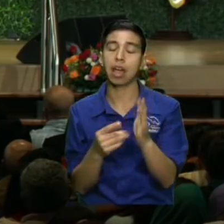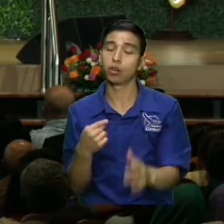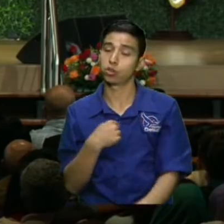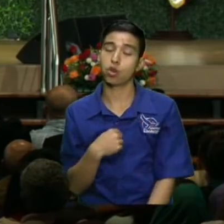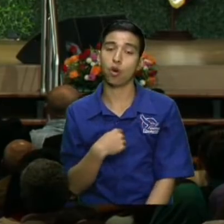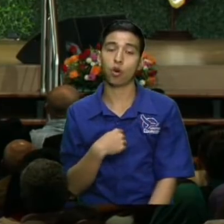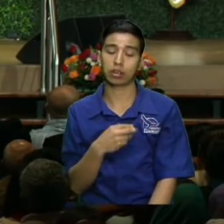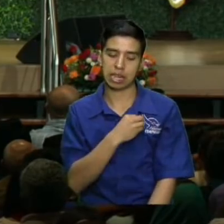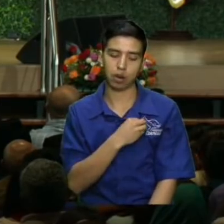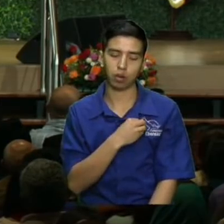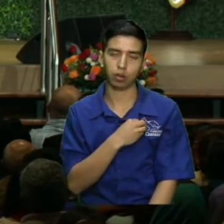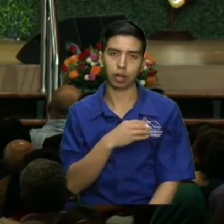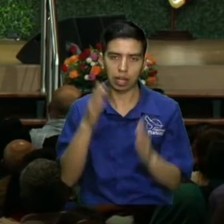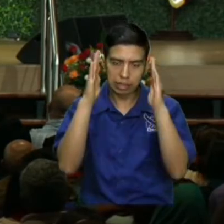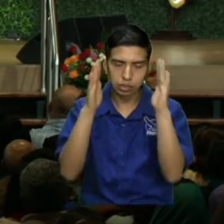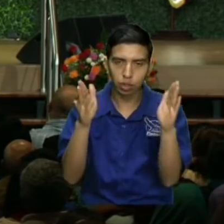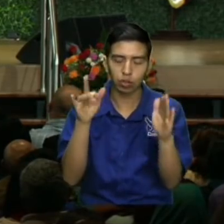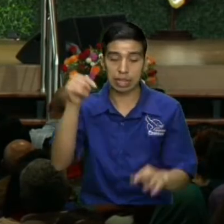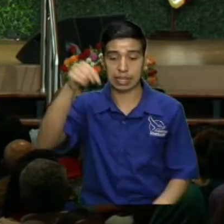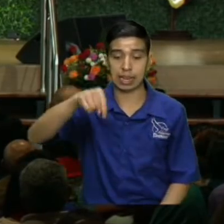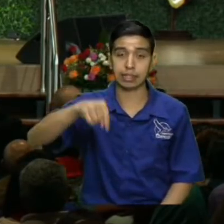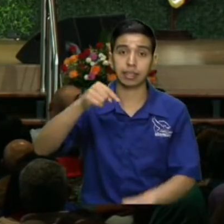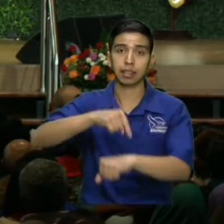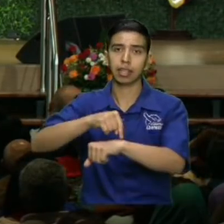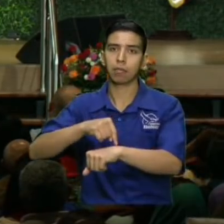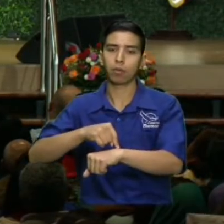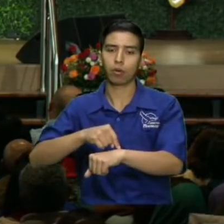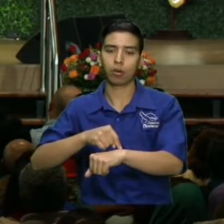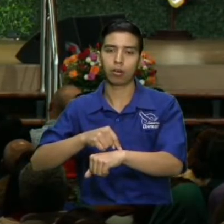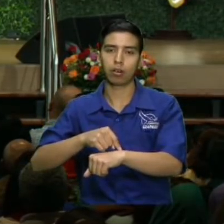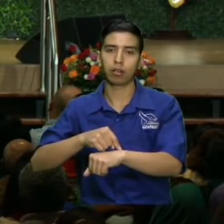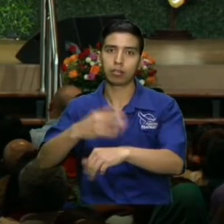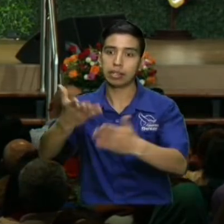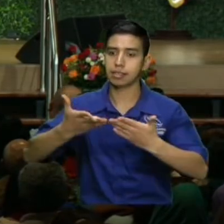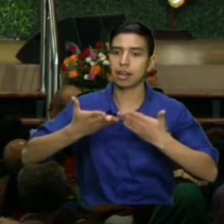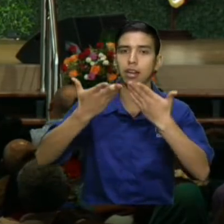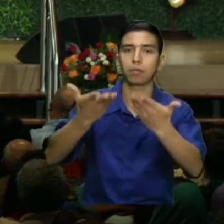es que en este momento vamos a proceder a darle de comer.